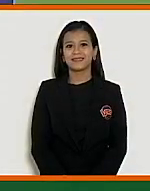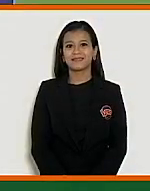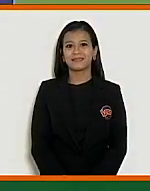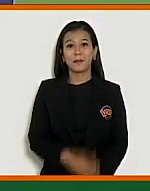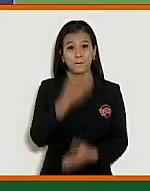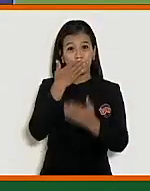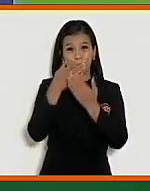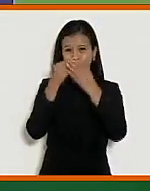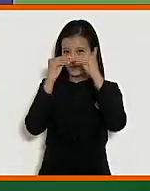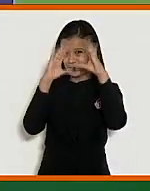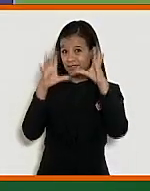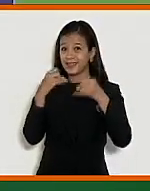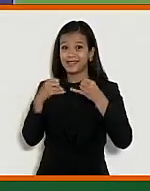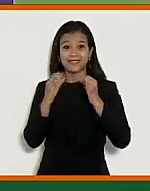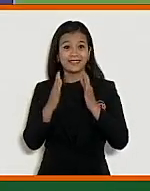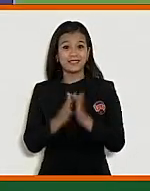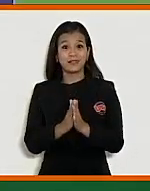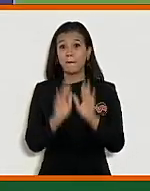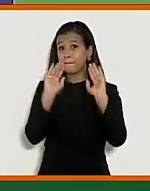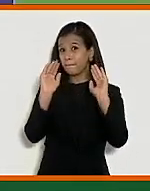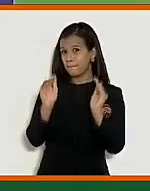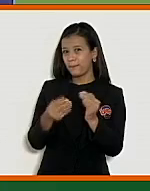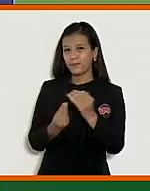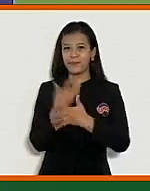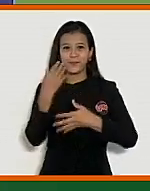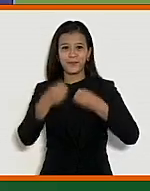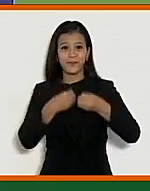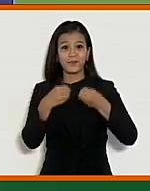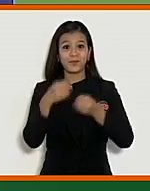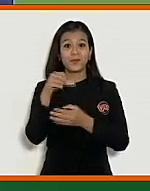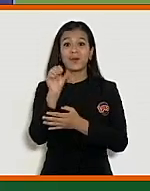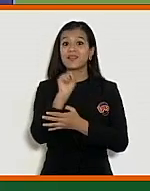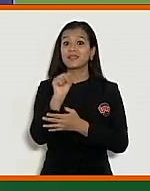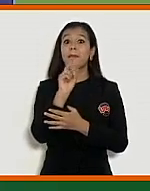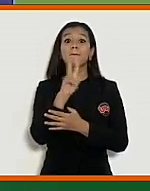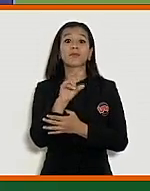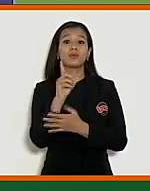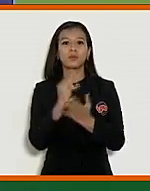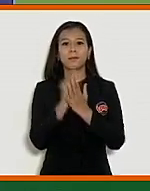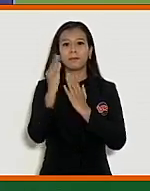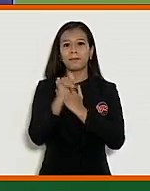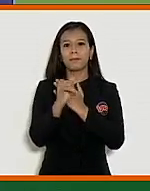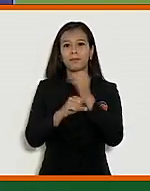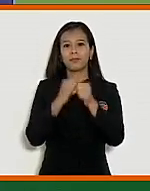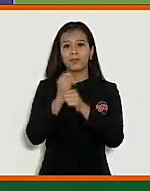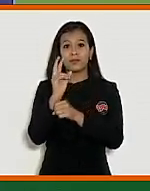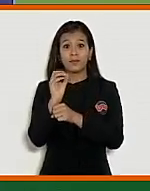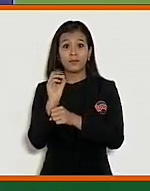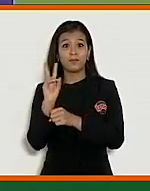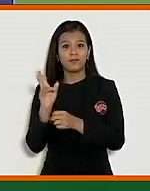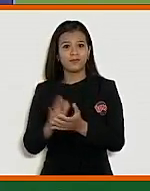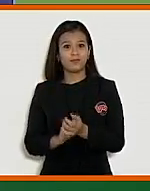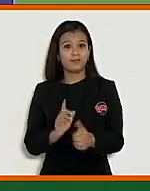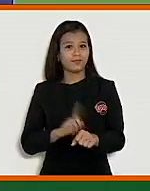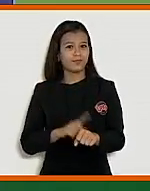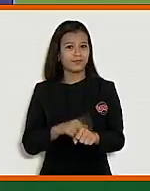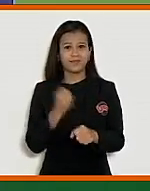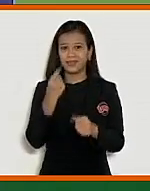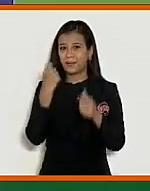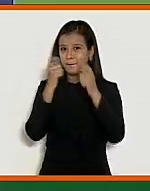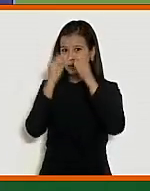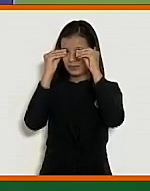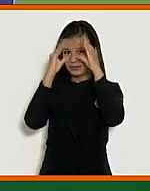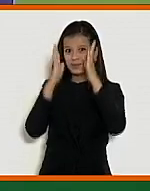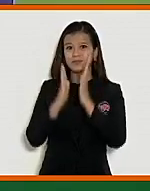Muy buenos días, queridos jugadores, y bienvenidos a un sorteo más. Hoy es sábado 21 de mayo del año 2022, cuando son las 11 en punto de la